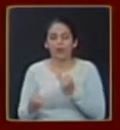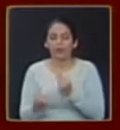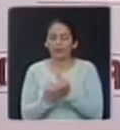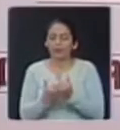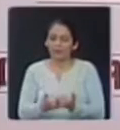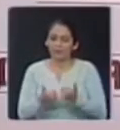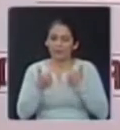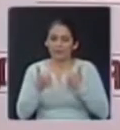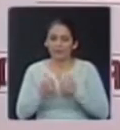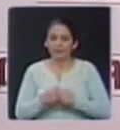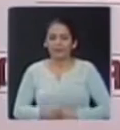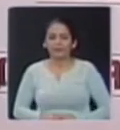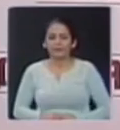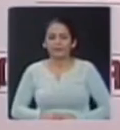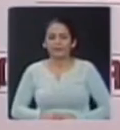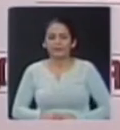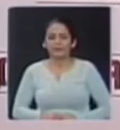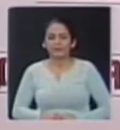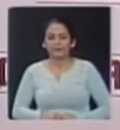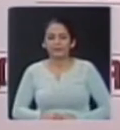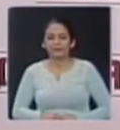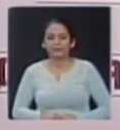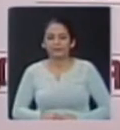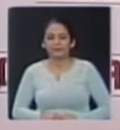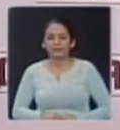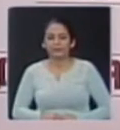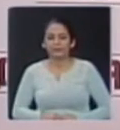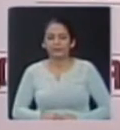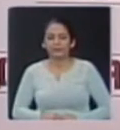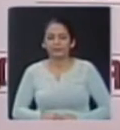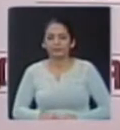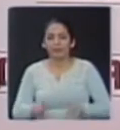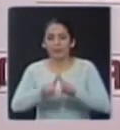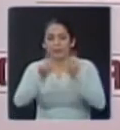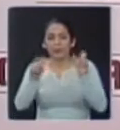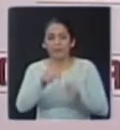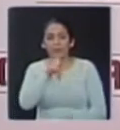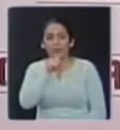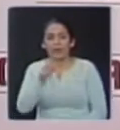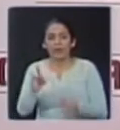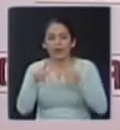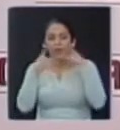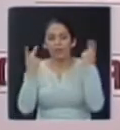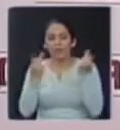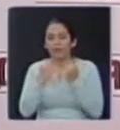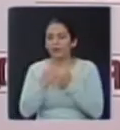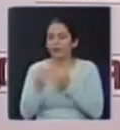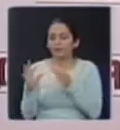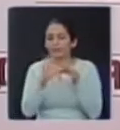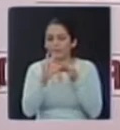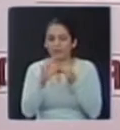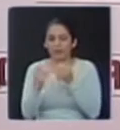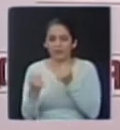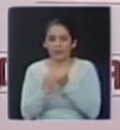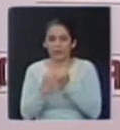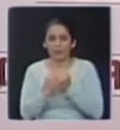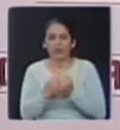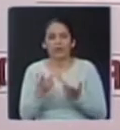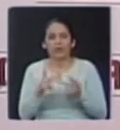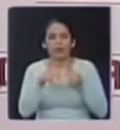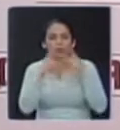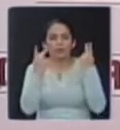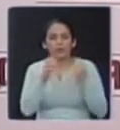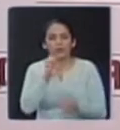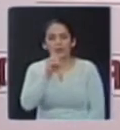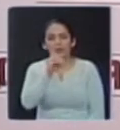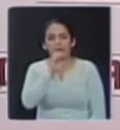digamos, hemos unido fuerzas la empresa privada y la empresa pública. De la empresa pública estamos hablando de LEDEC,